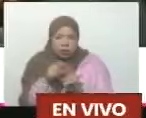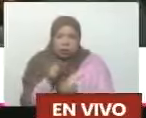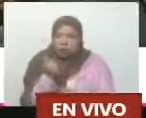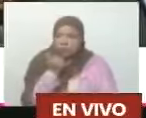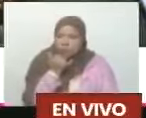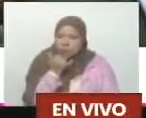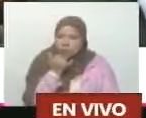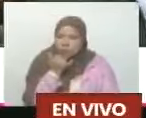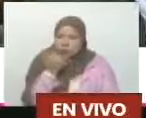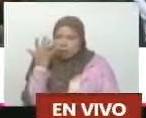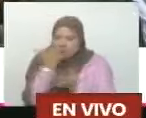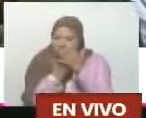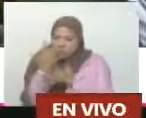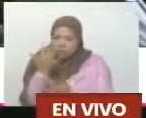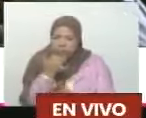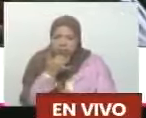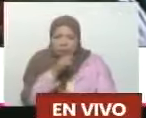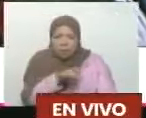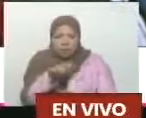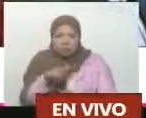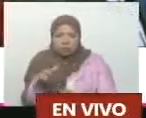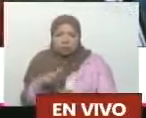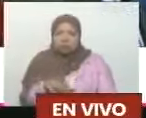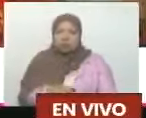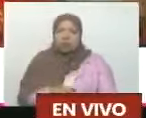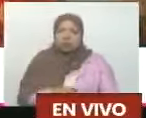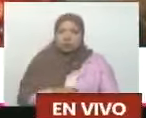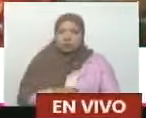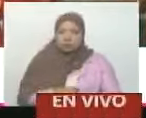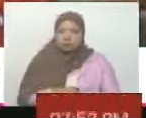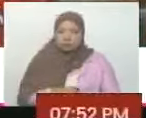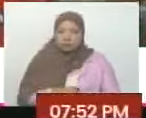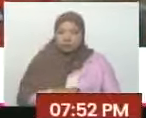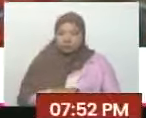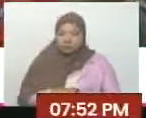María Antonia. Hay gente que es así, ¿verdad? Sí.